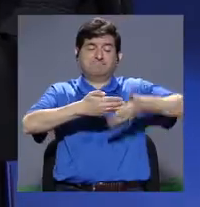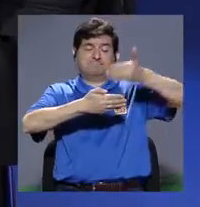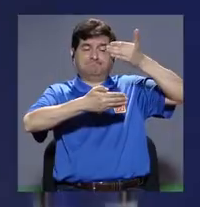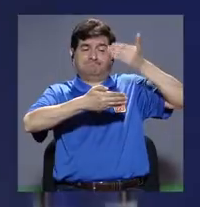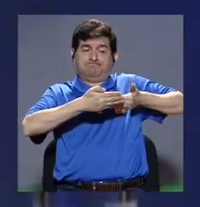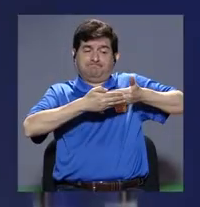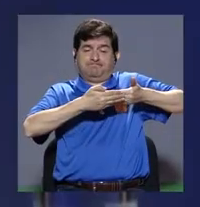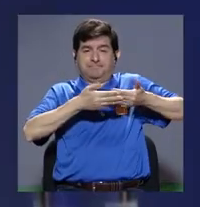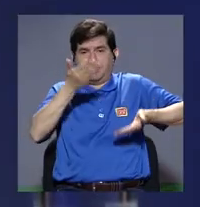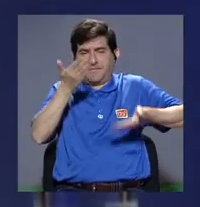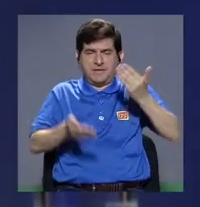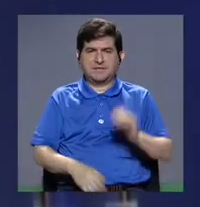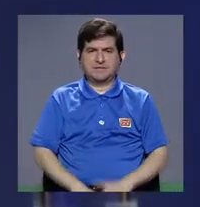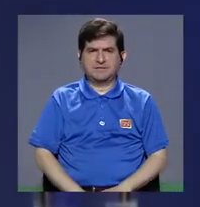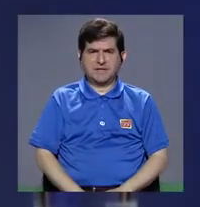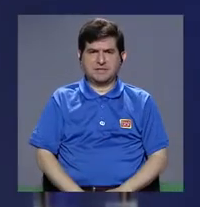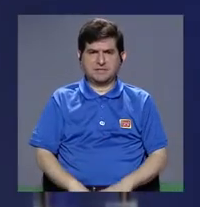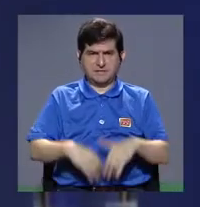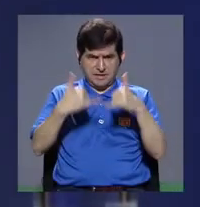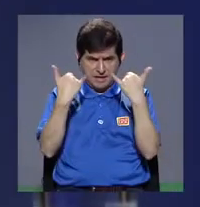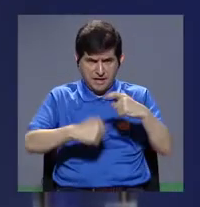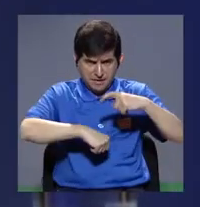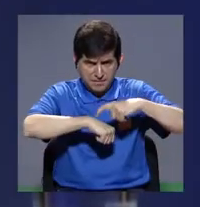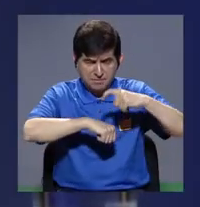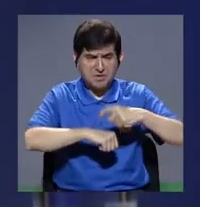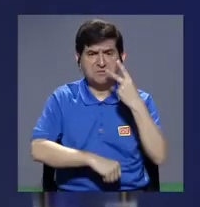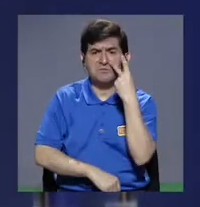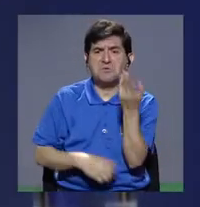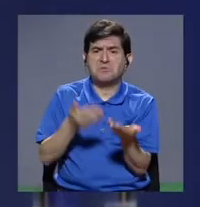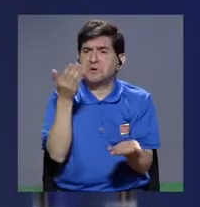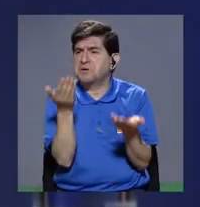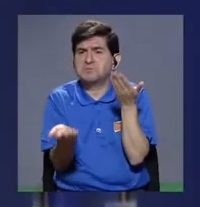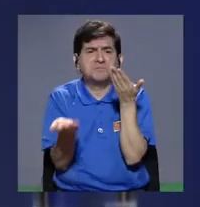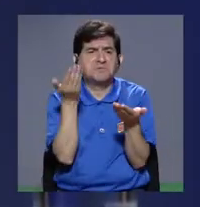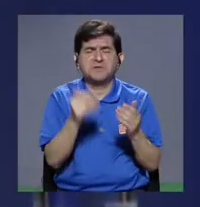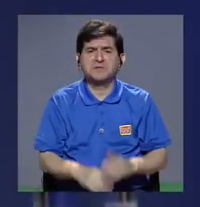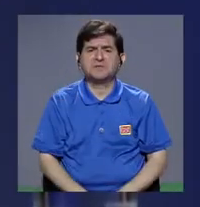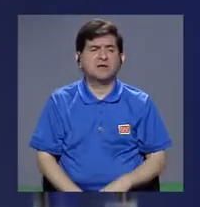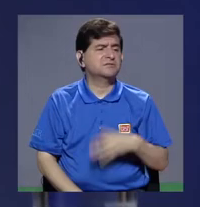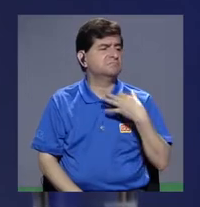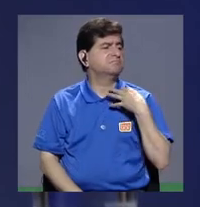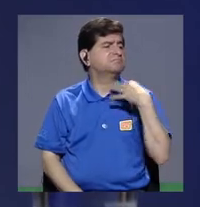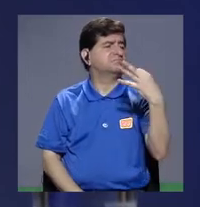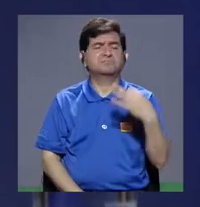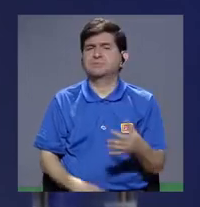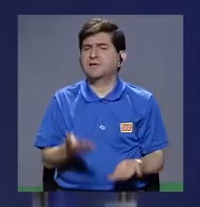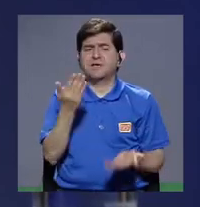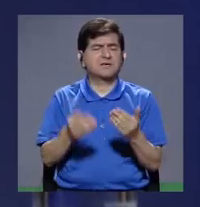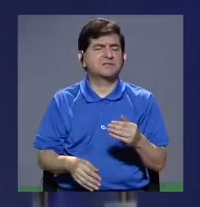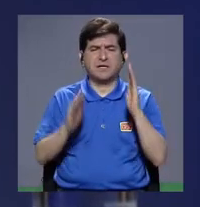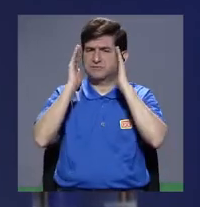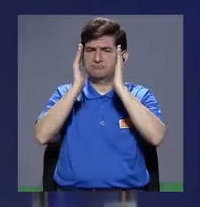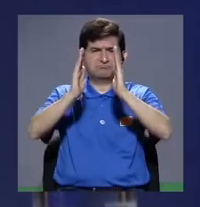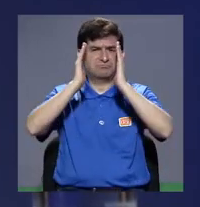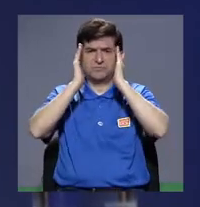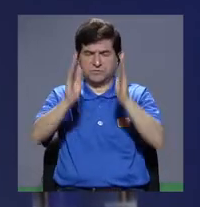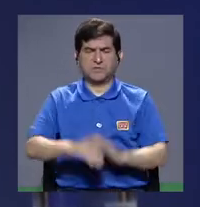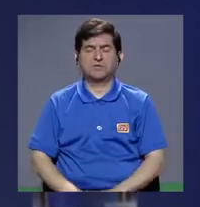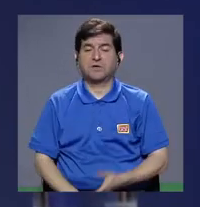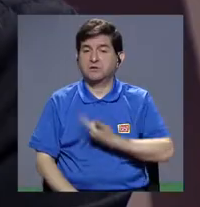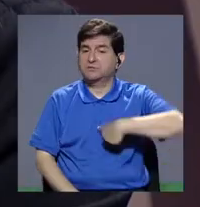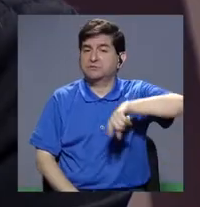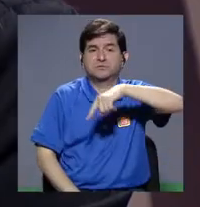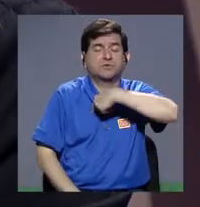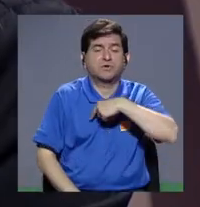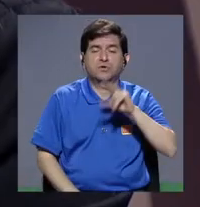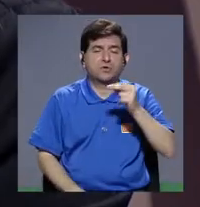pasado que cuando fueron presentes los vimos como tan cotidianos que no les prestamos esa atención y no